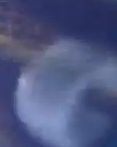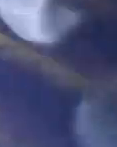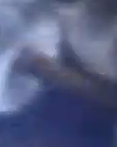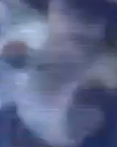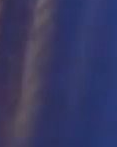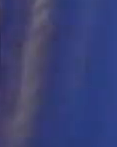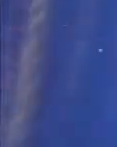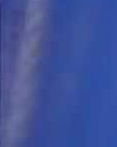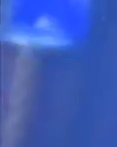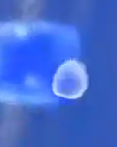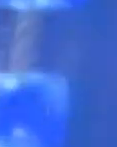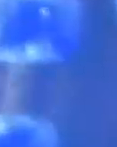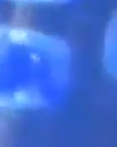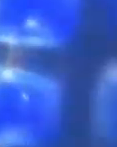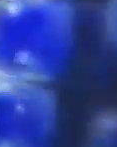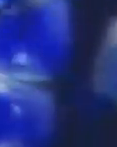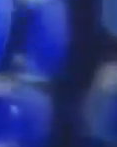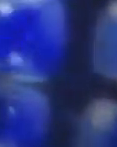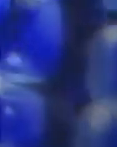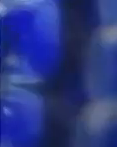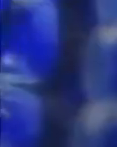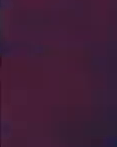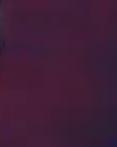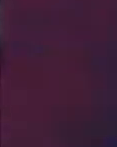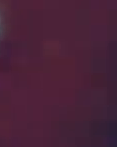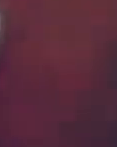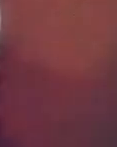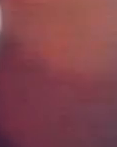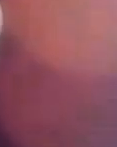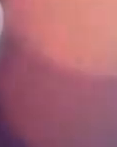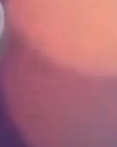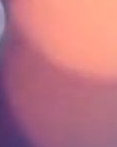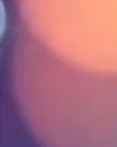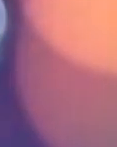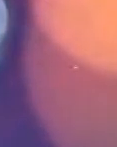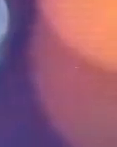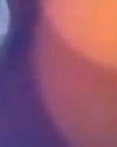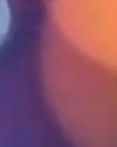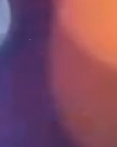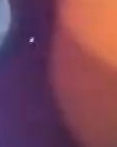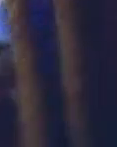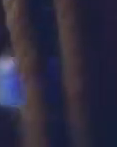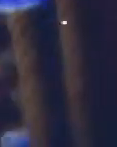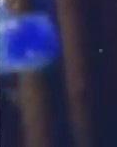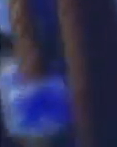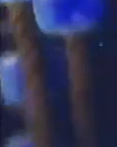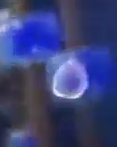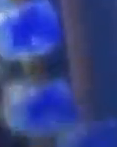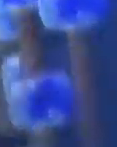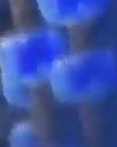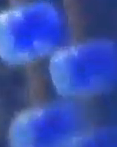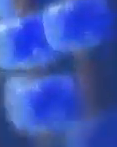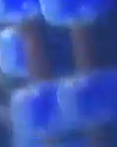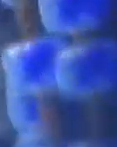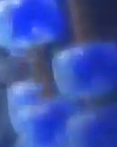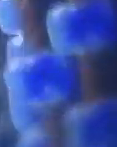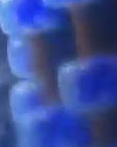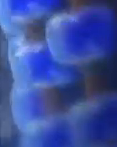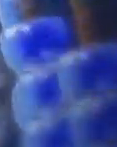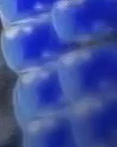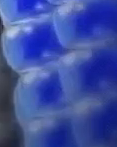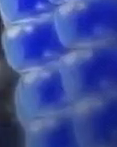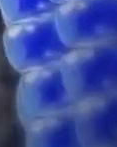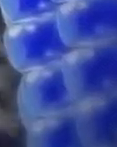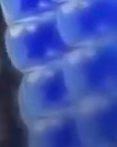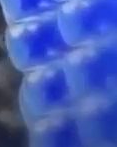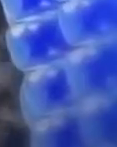vencer, vamos a vencer. Vamos a vencer, vamos a vencer. Si yo llamo cuadrilla